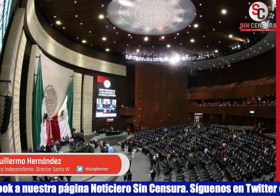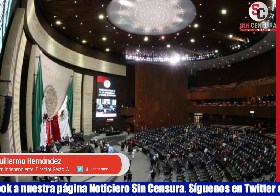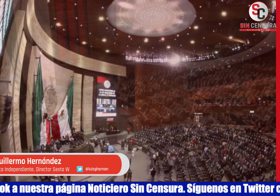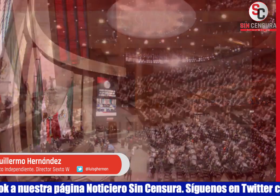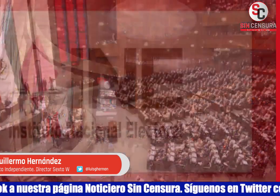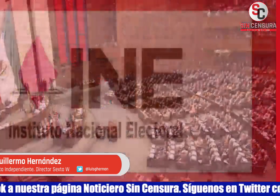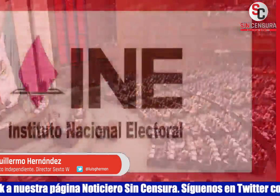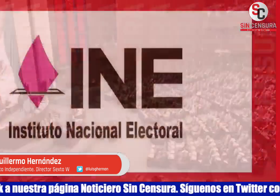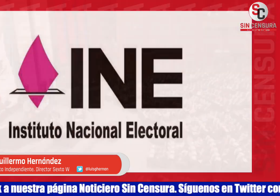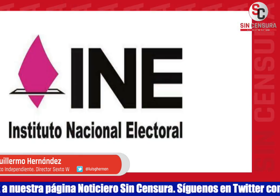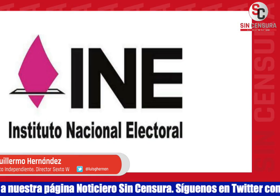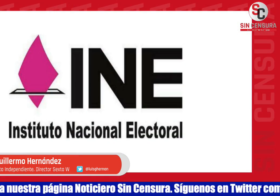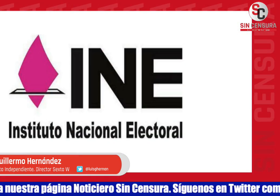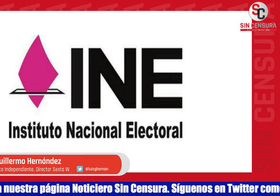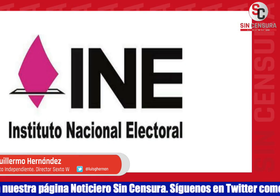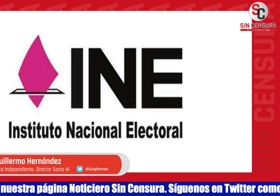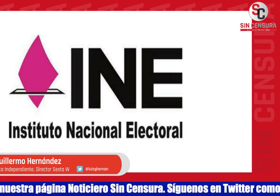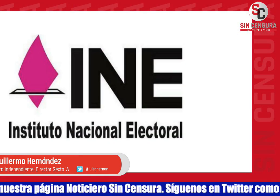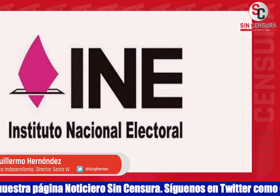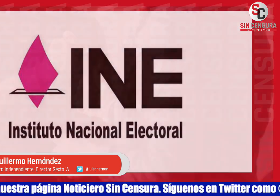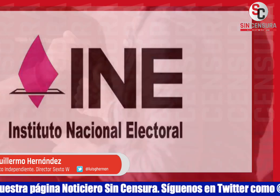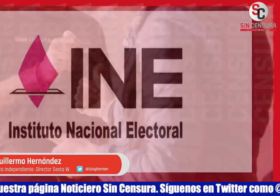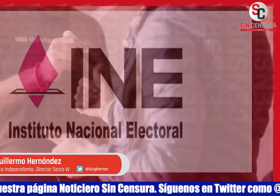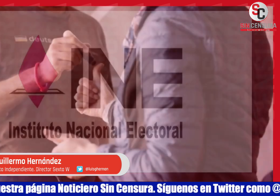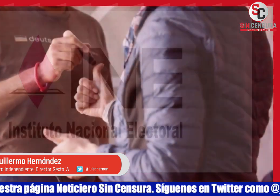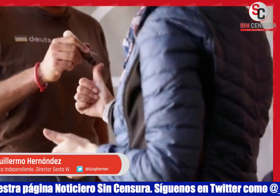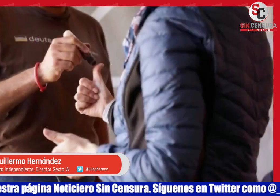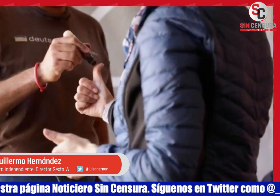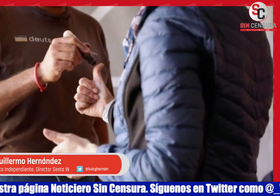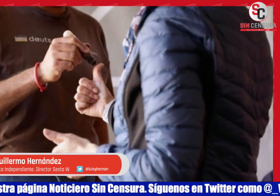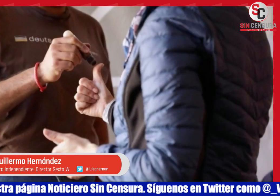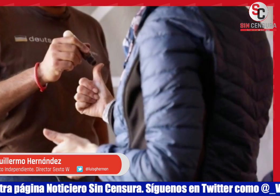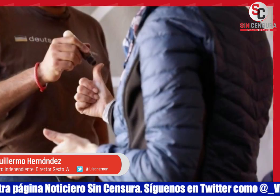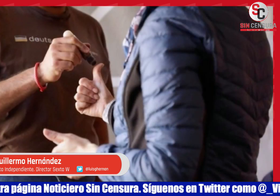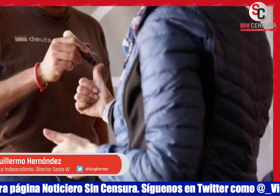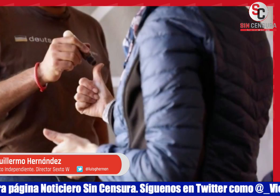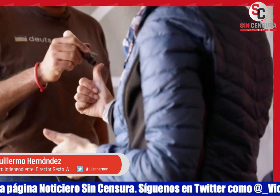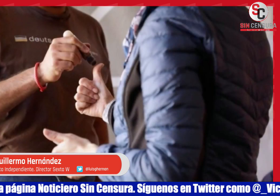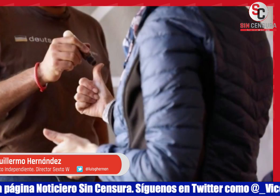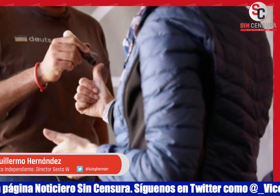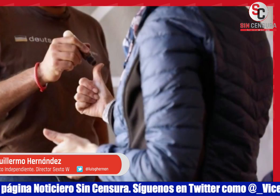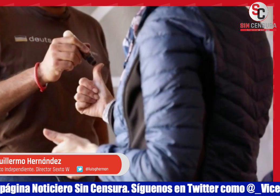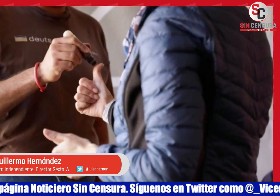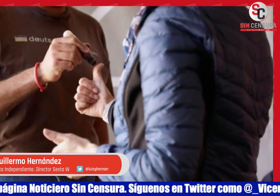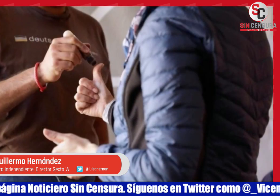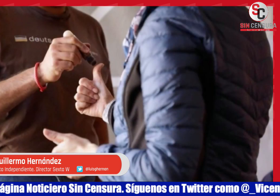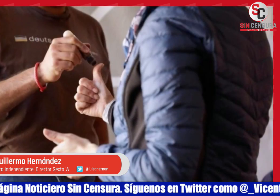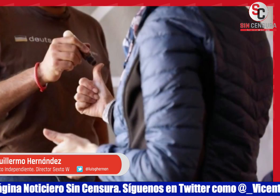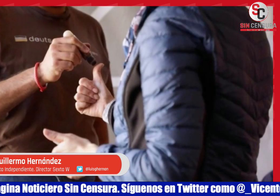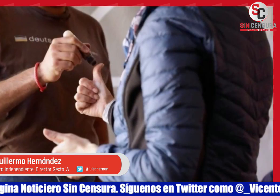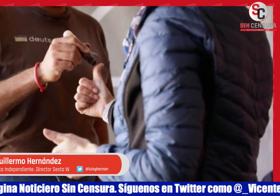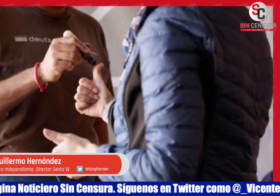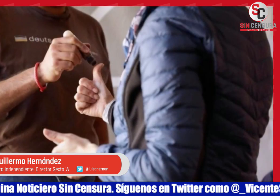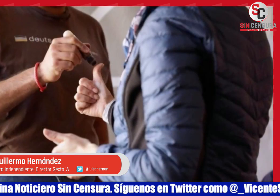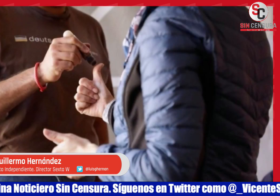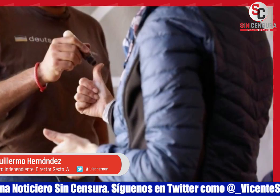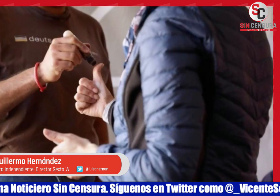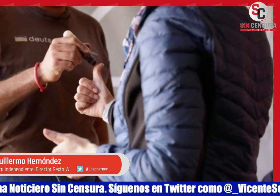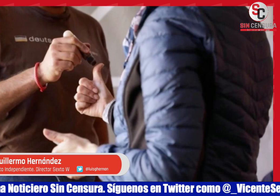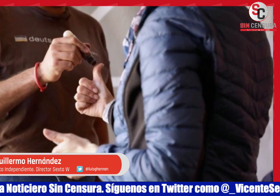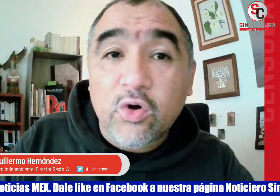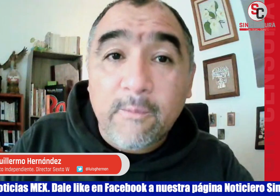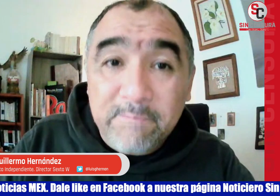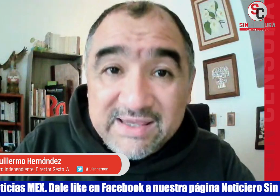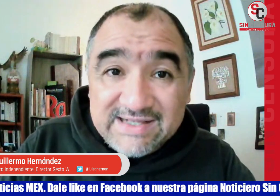sacudir esos pillos vividores llamada Tribunal Electoral del Poder Judicial de la Federación, dos